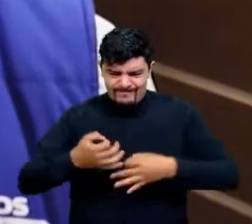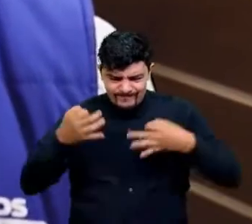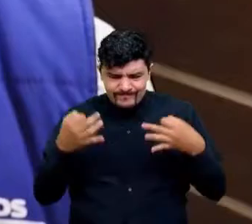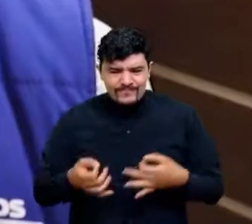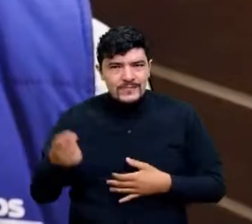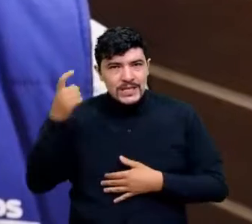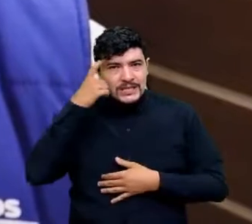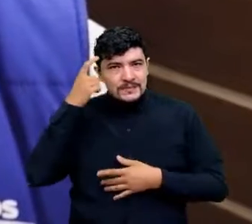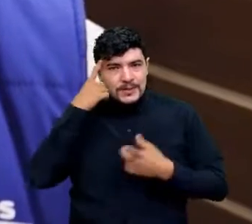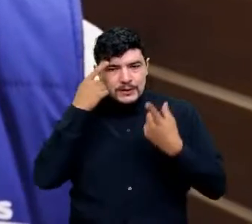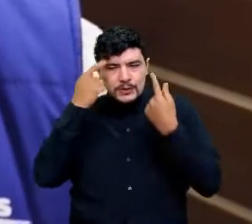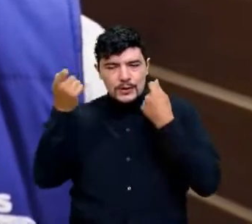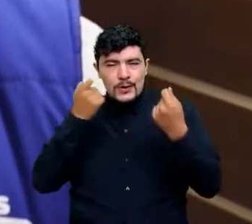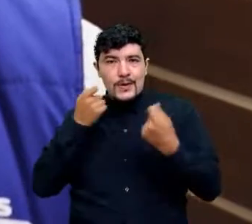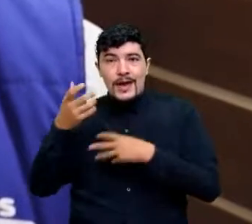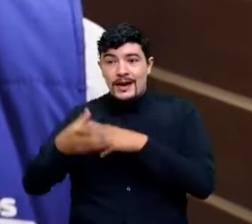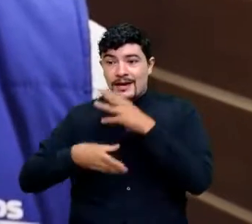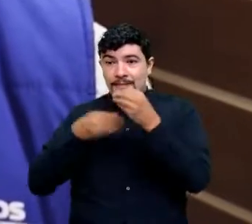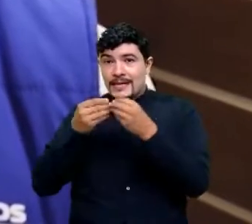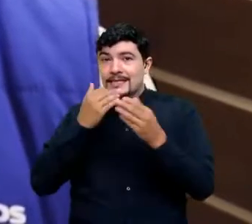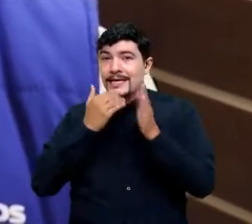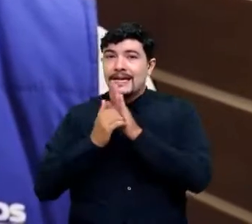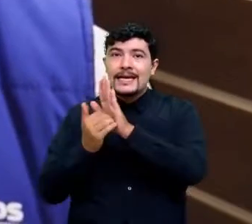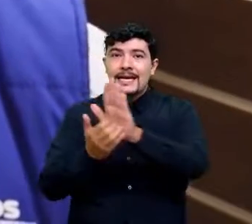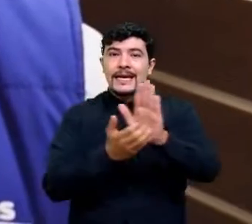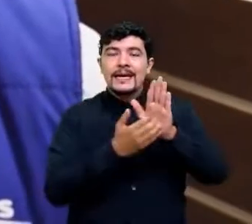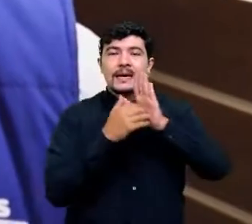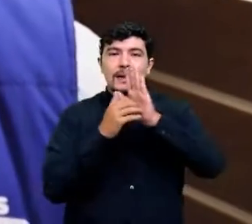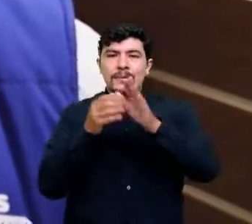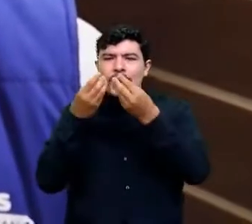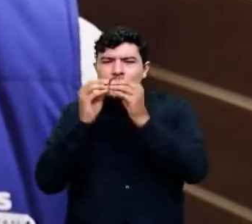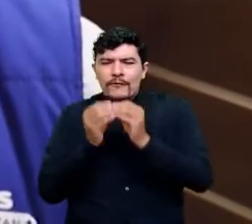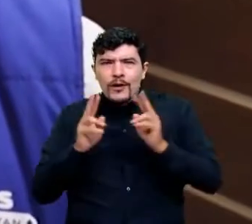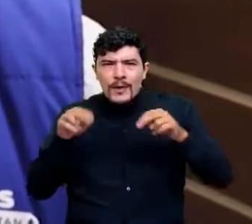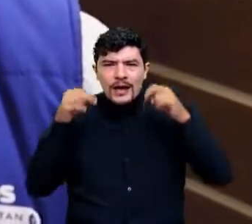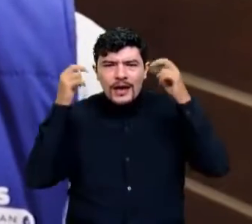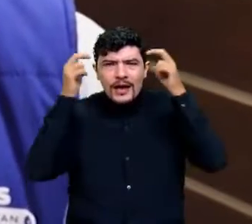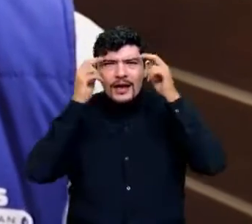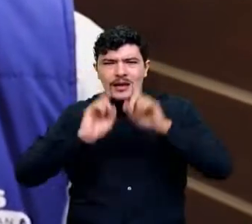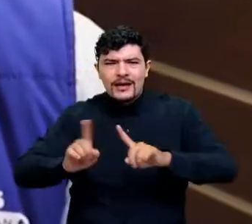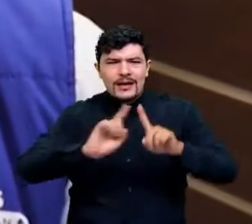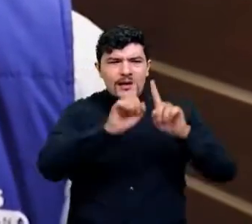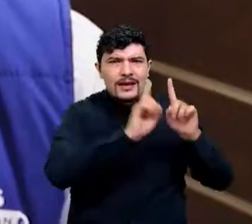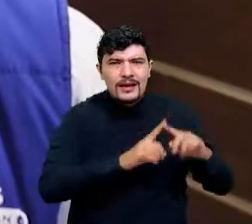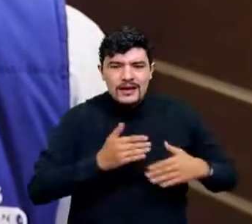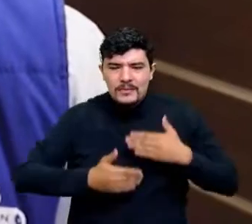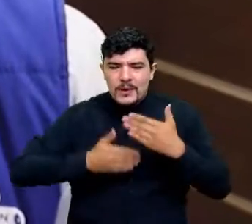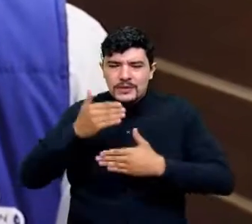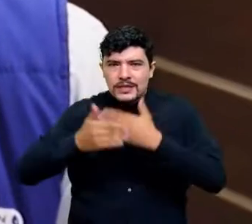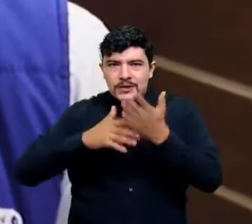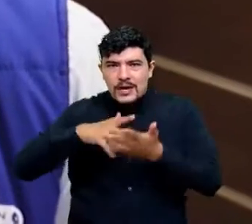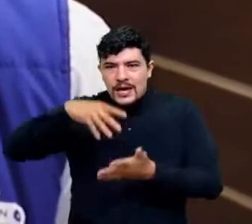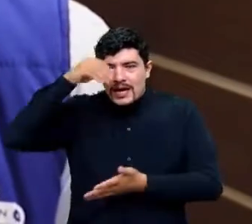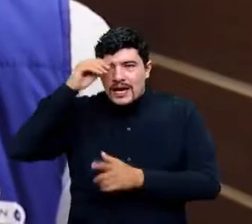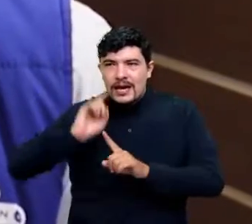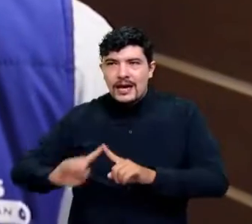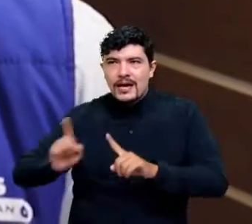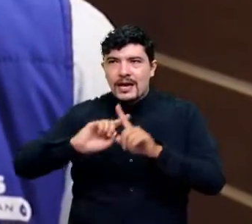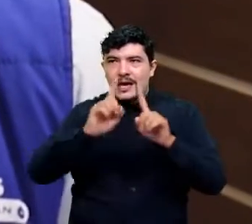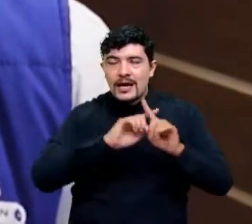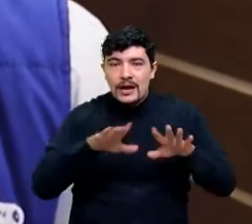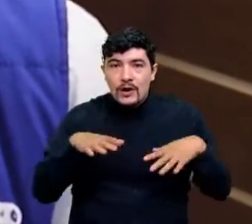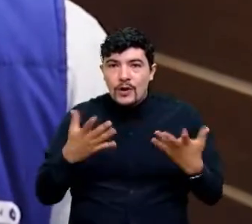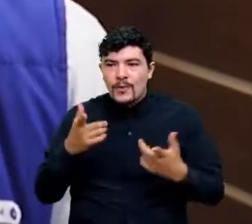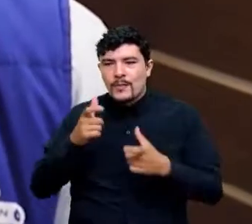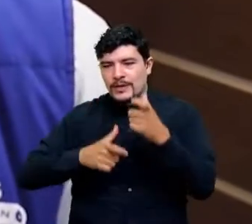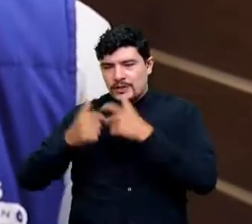disruptivo y por supuesto generen formas de conocimiento distintas y procesos de aprendizaje también distintos a través de los